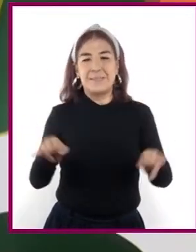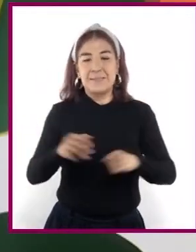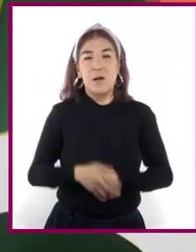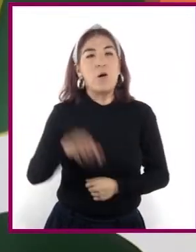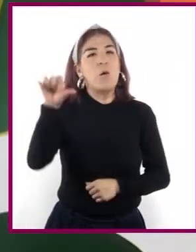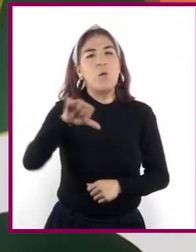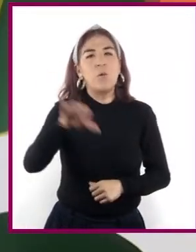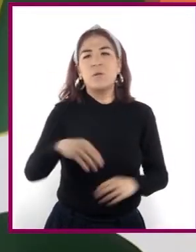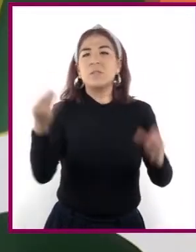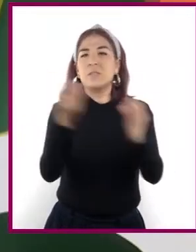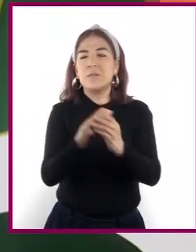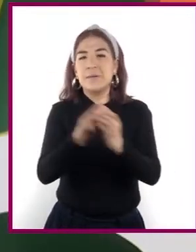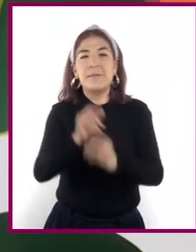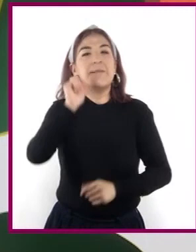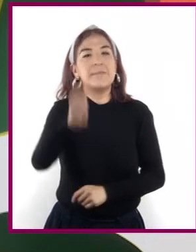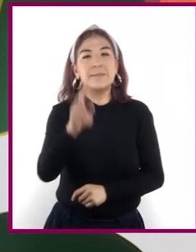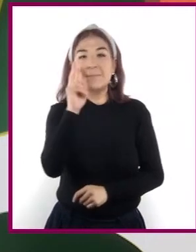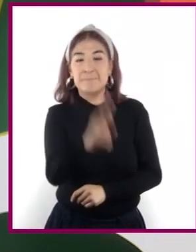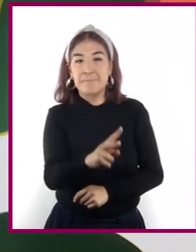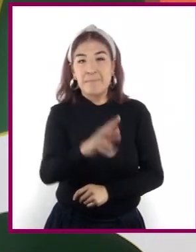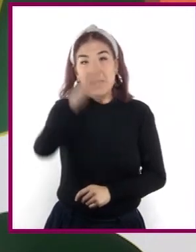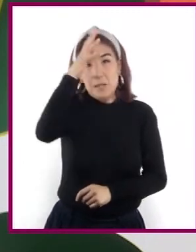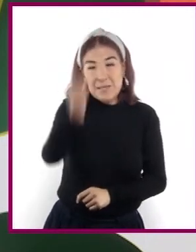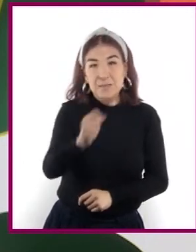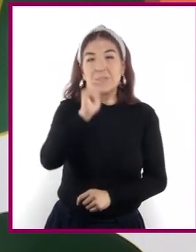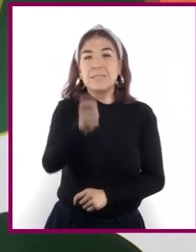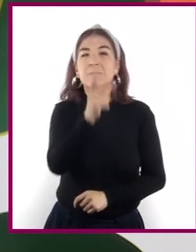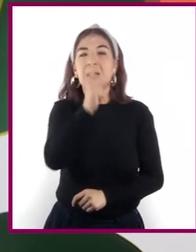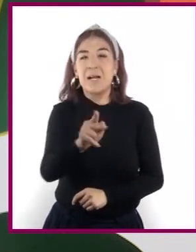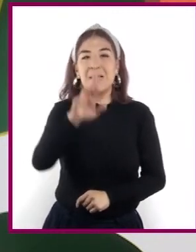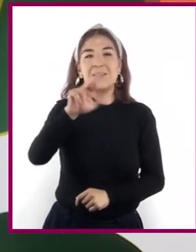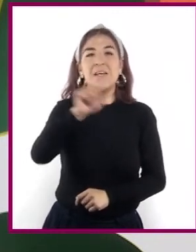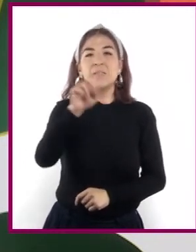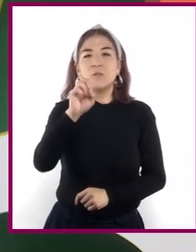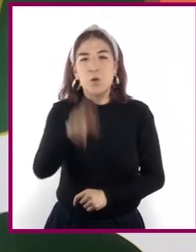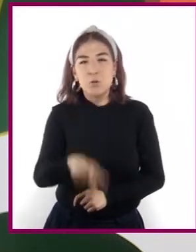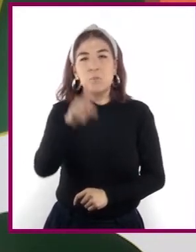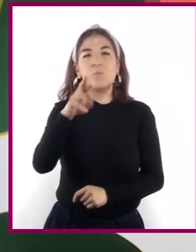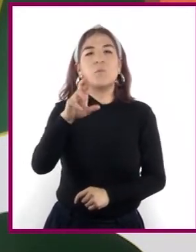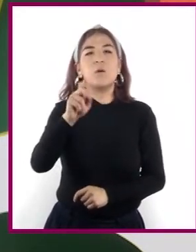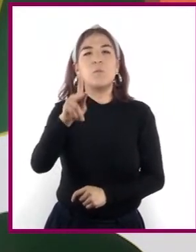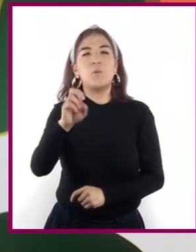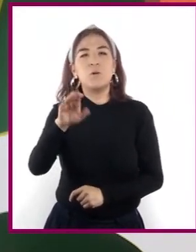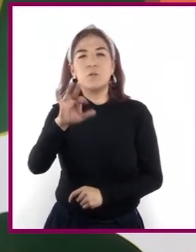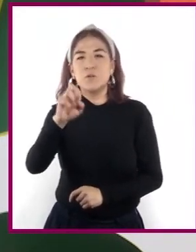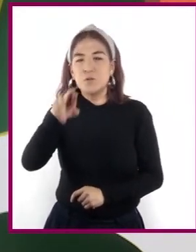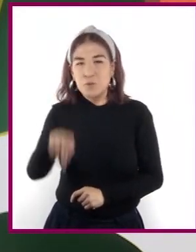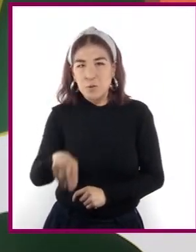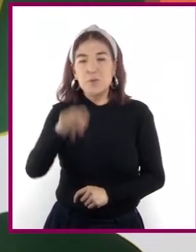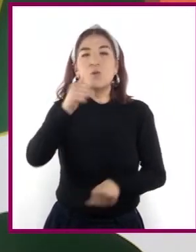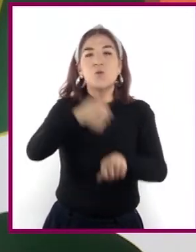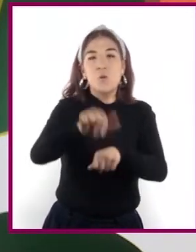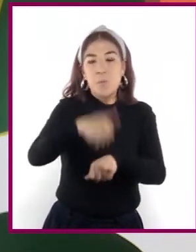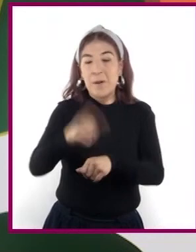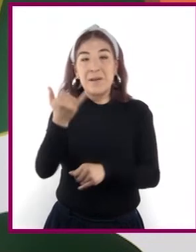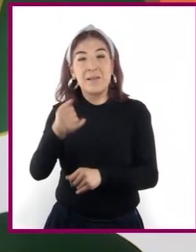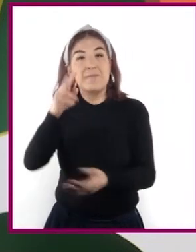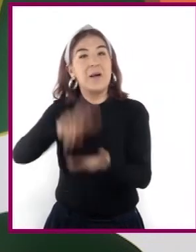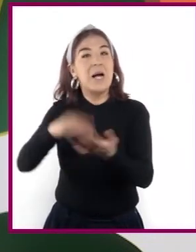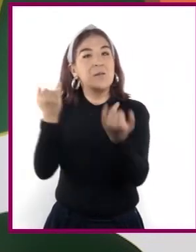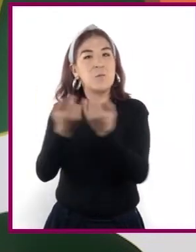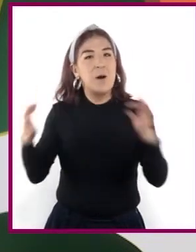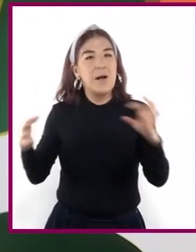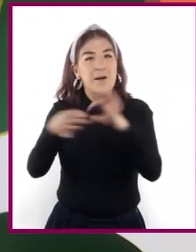esta sesión se recuperaron los conceptos de razón y de proporción, además de rescatar diversos métodos para